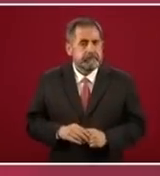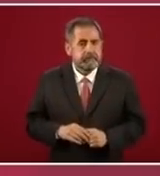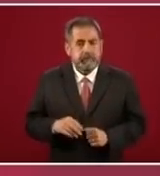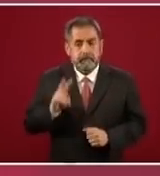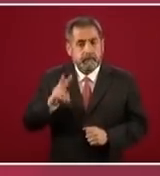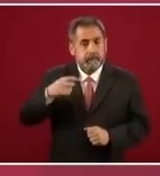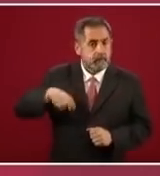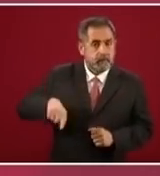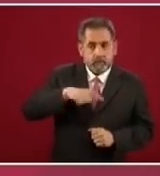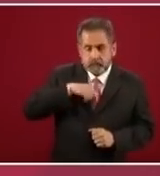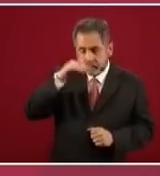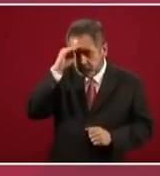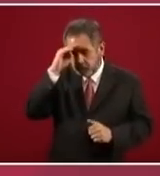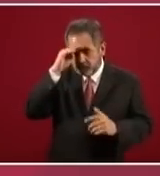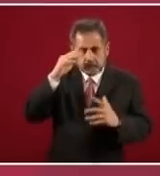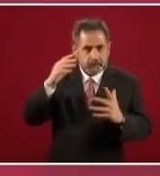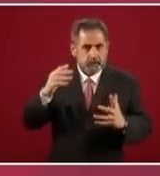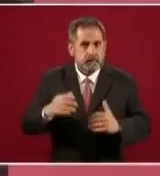Estamos